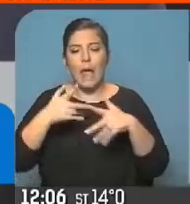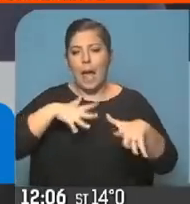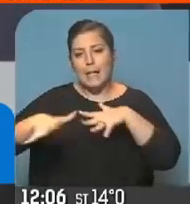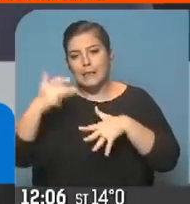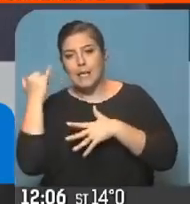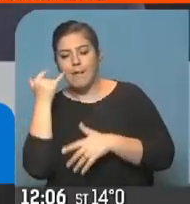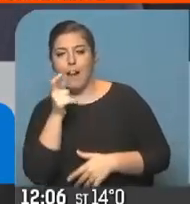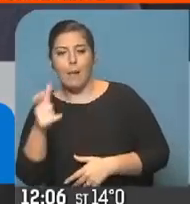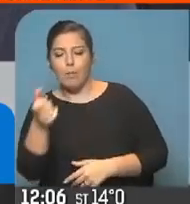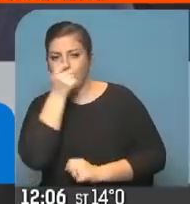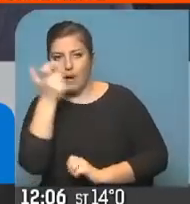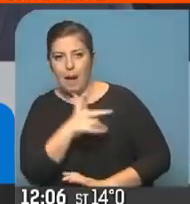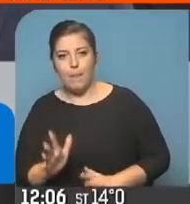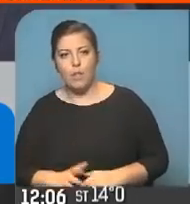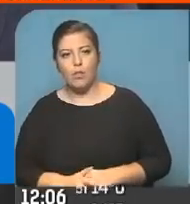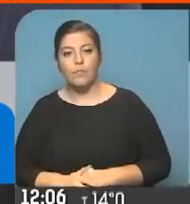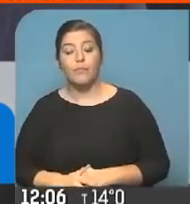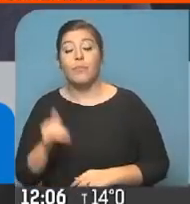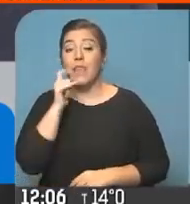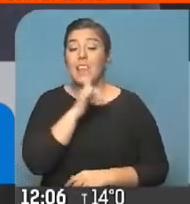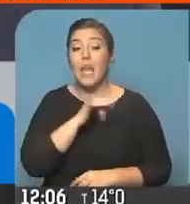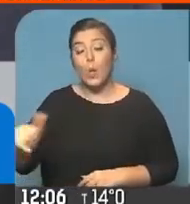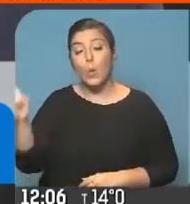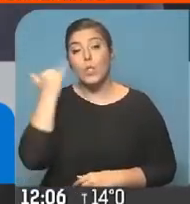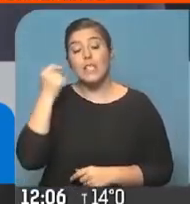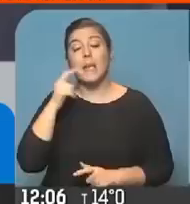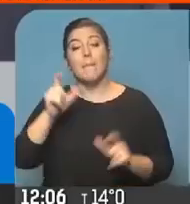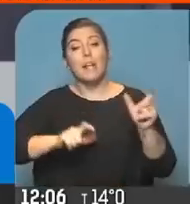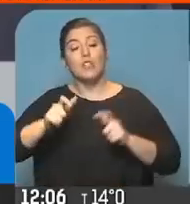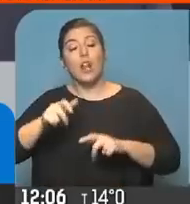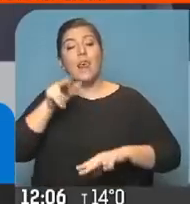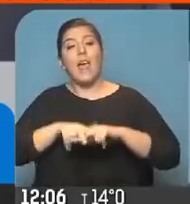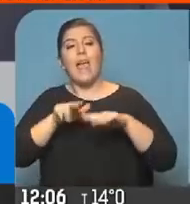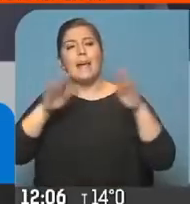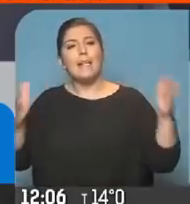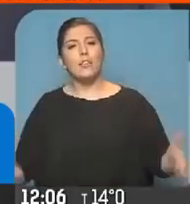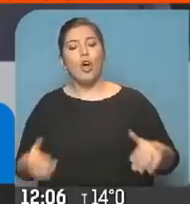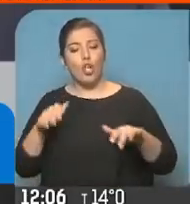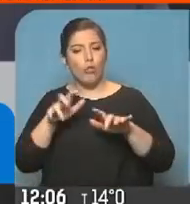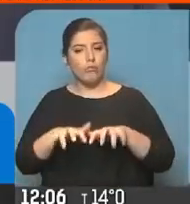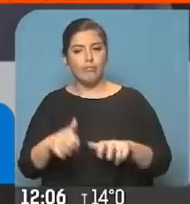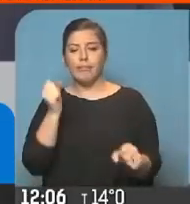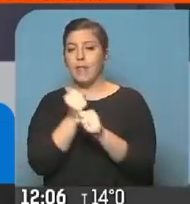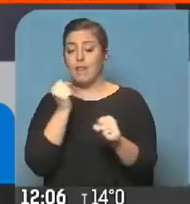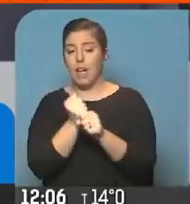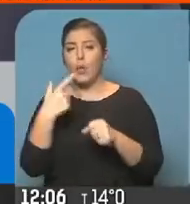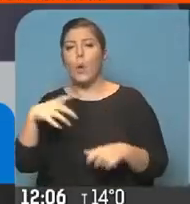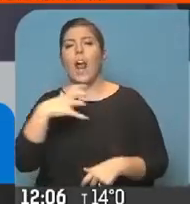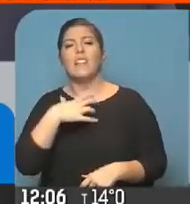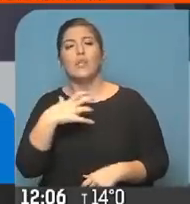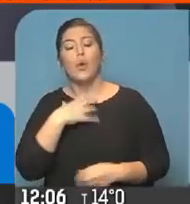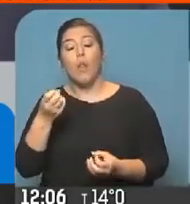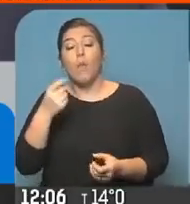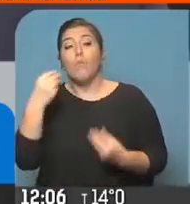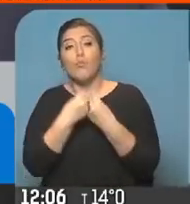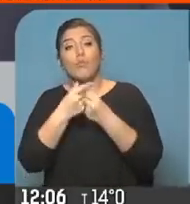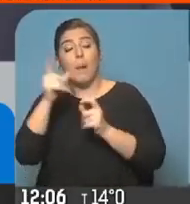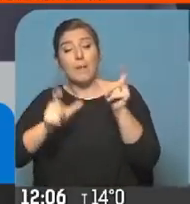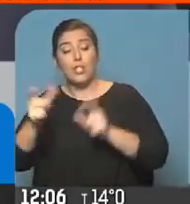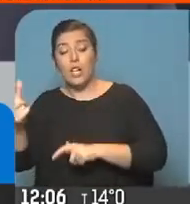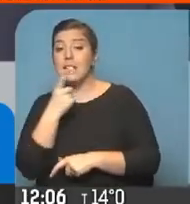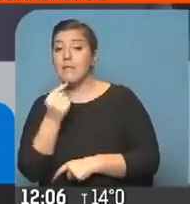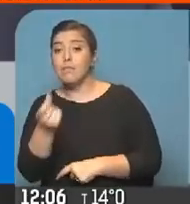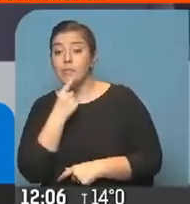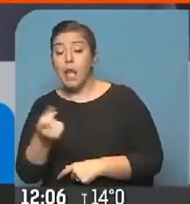de respuestas inmediatas de las denuncias y quienes van a quedar detrás de los escritorios cuál va a ser la actitud mucha gente se queja porque dice que llega a la comisaría a la seccional y no le